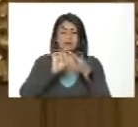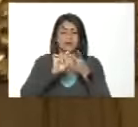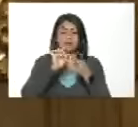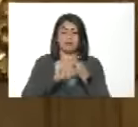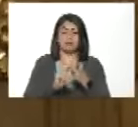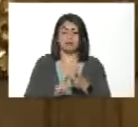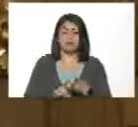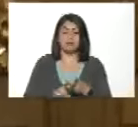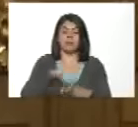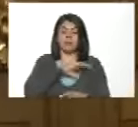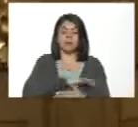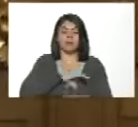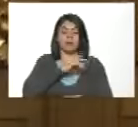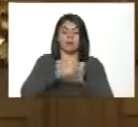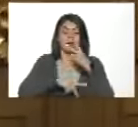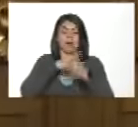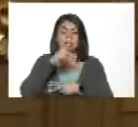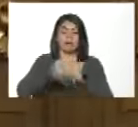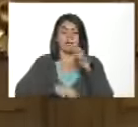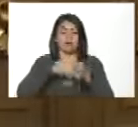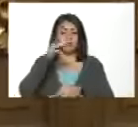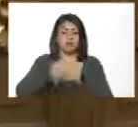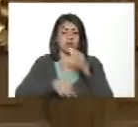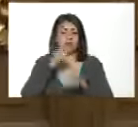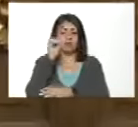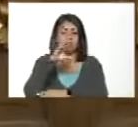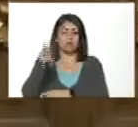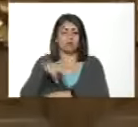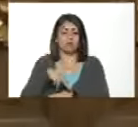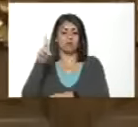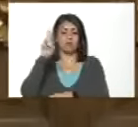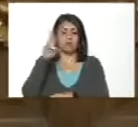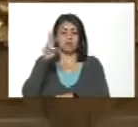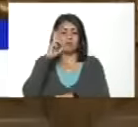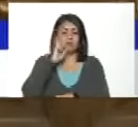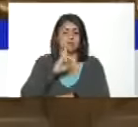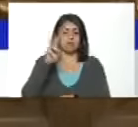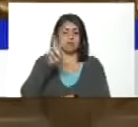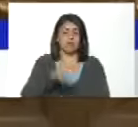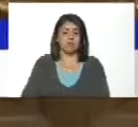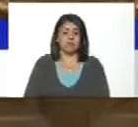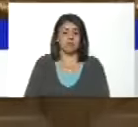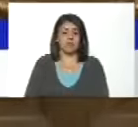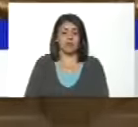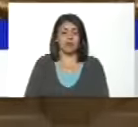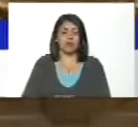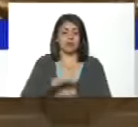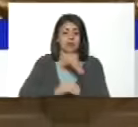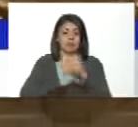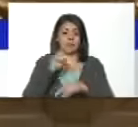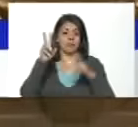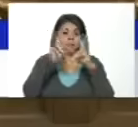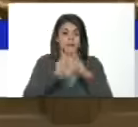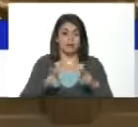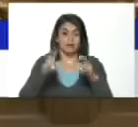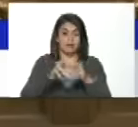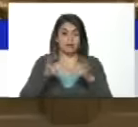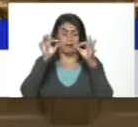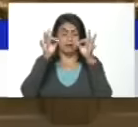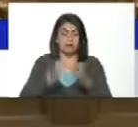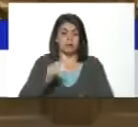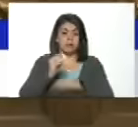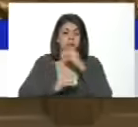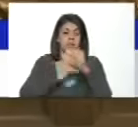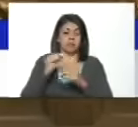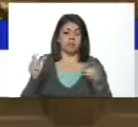Segundo, que la Comisión de Política Interior de la Asamblea Nacional de la República Bolivariana de Venezuela realice una investigación formal de los